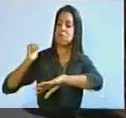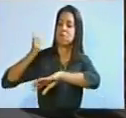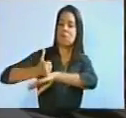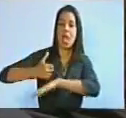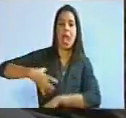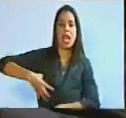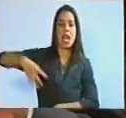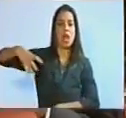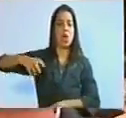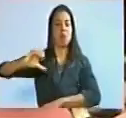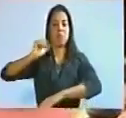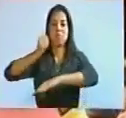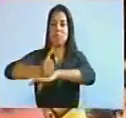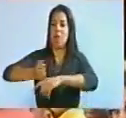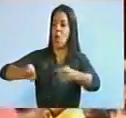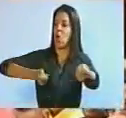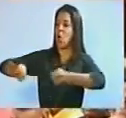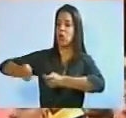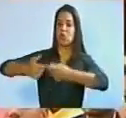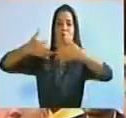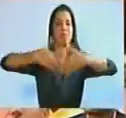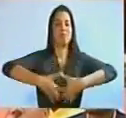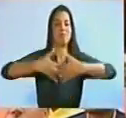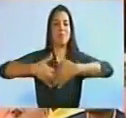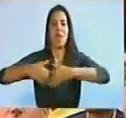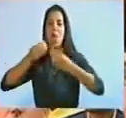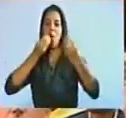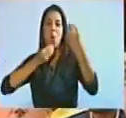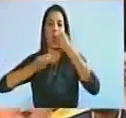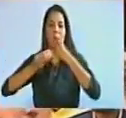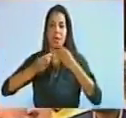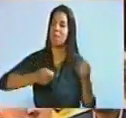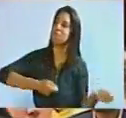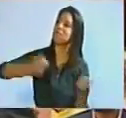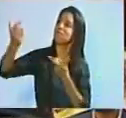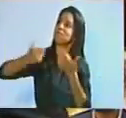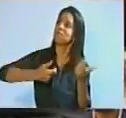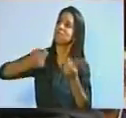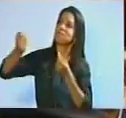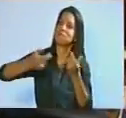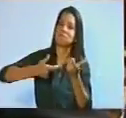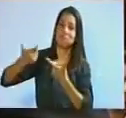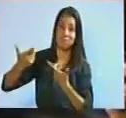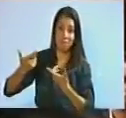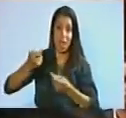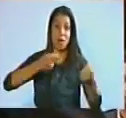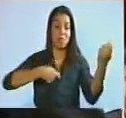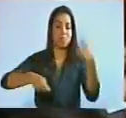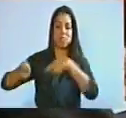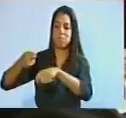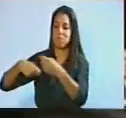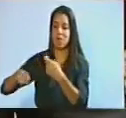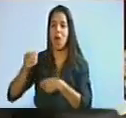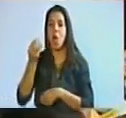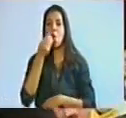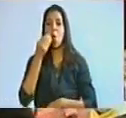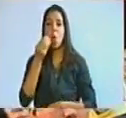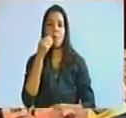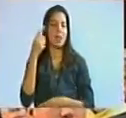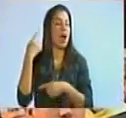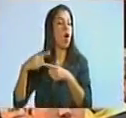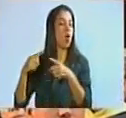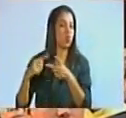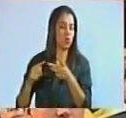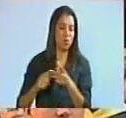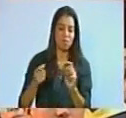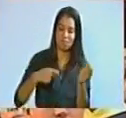hegemonizan la producción, la importación, la distribución de bienes y servicios a lo